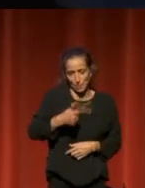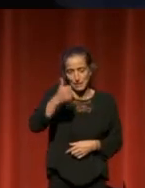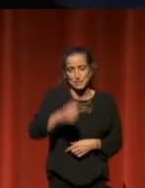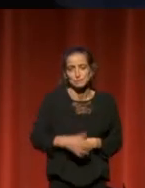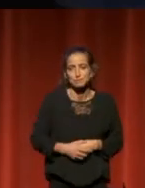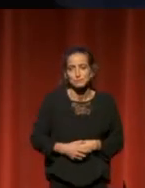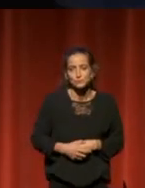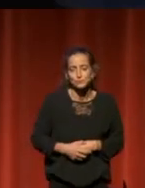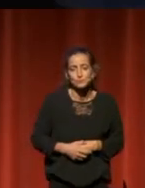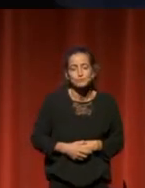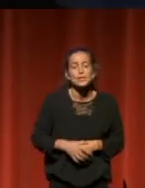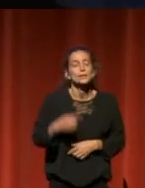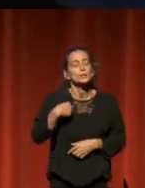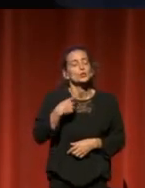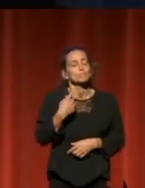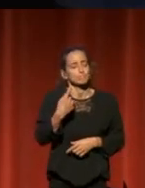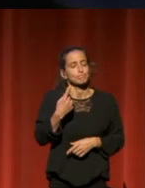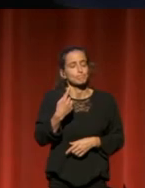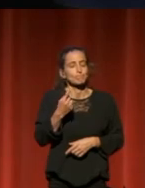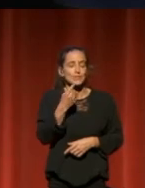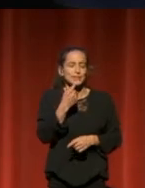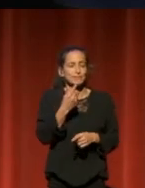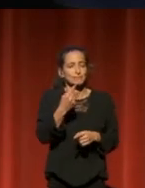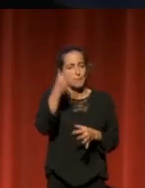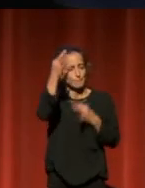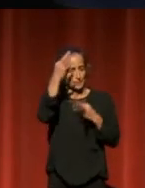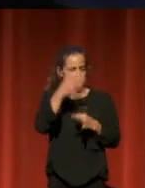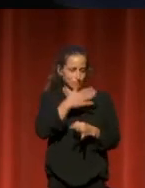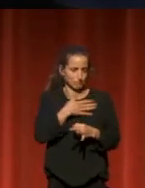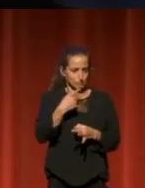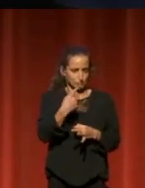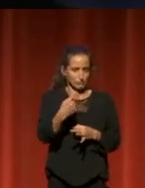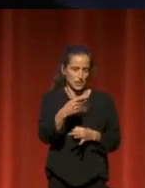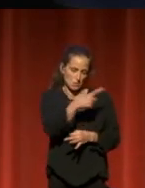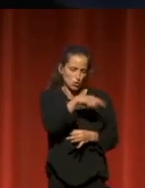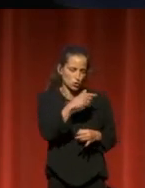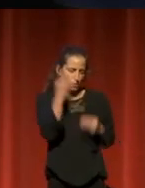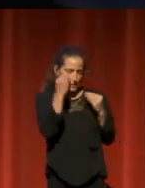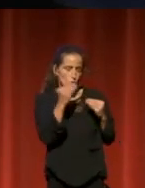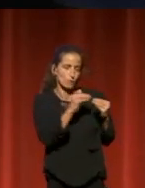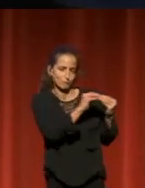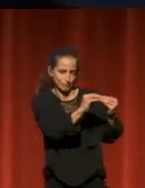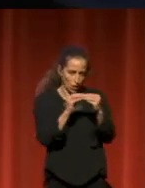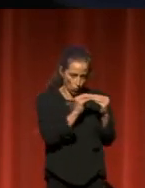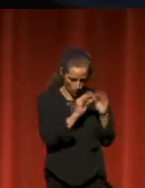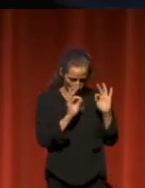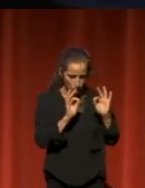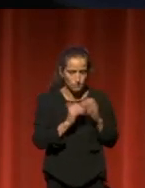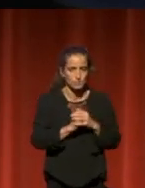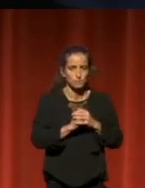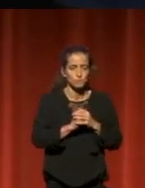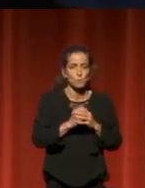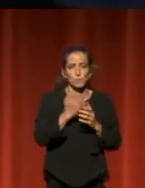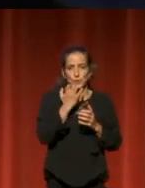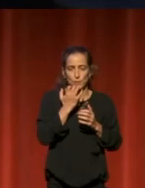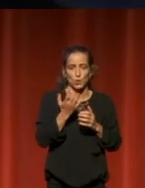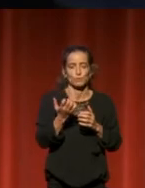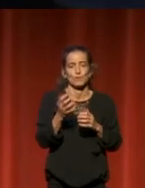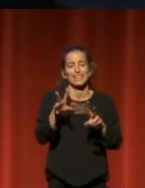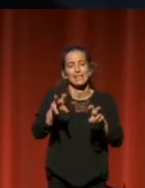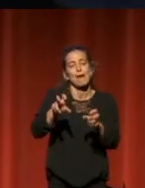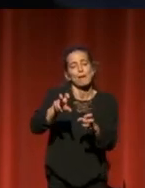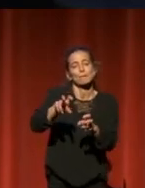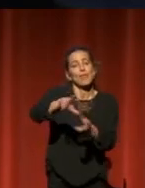van a estar de acuerdo conmigo. Yo creo que fijarnos como modelo, el modelo